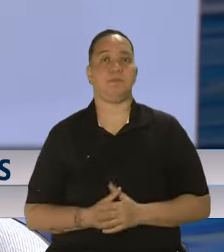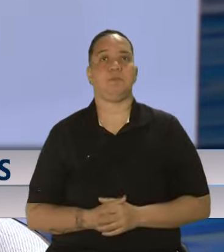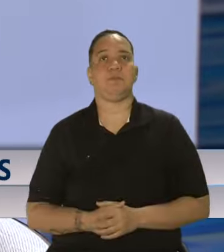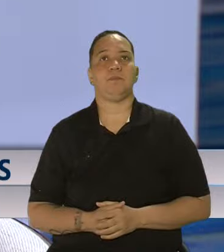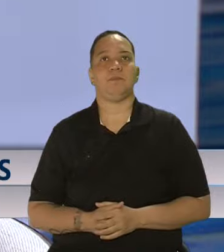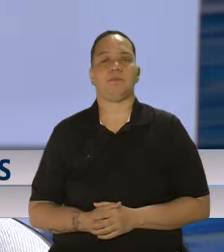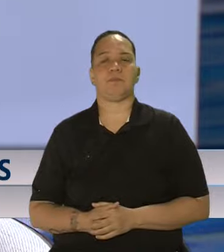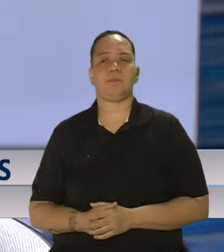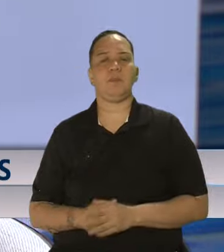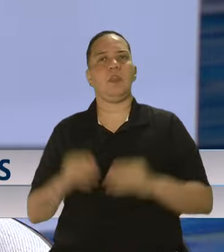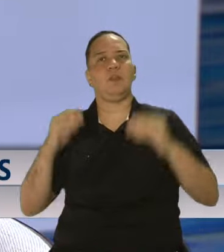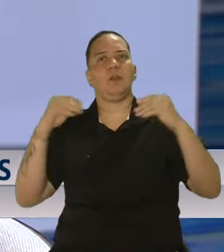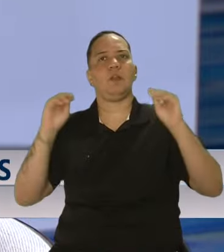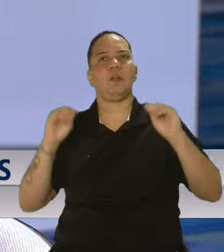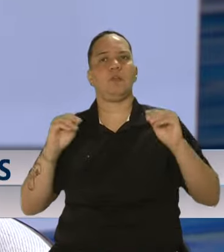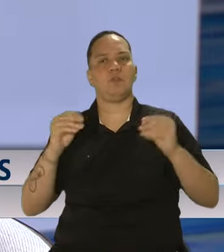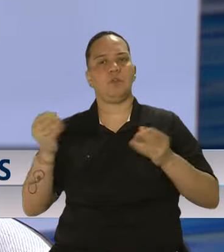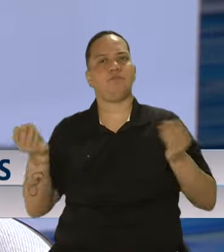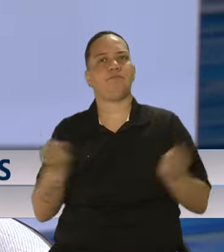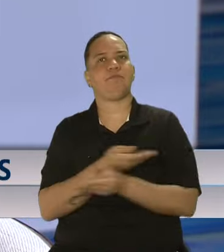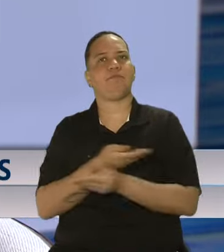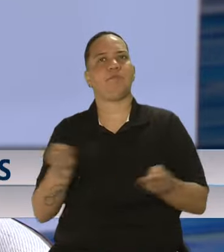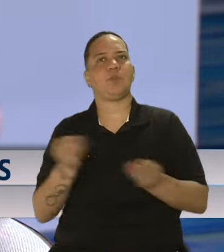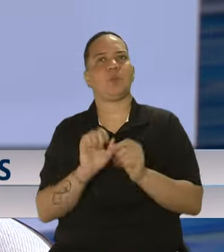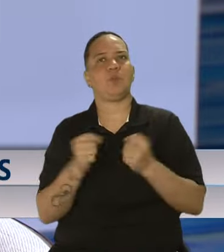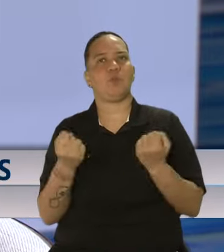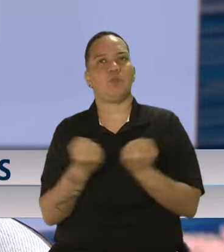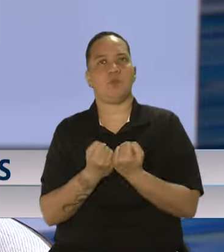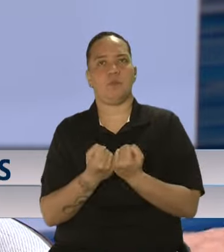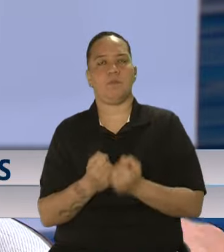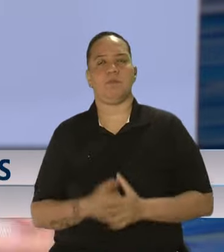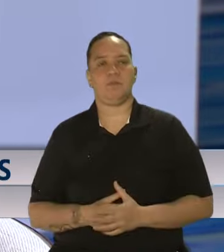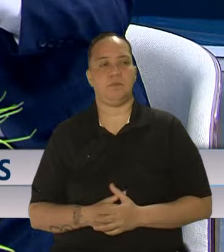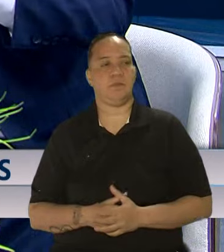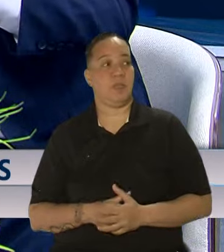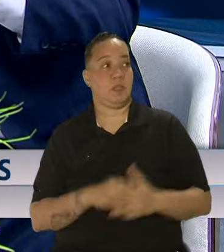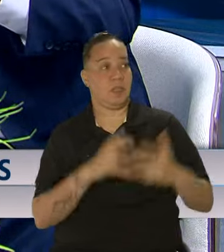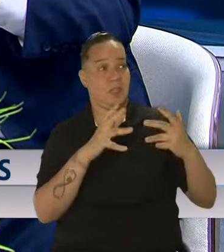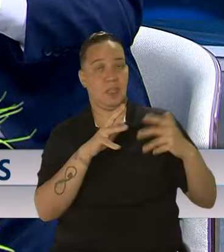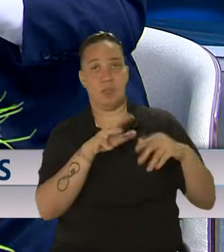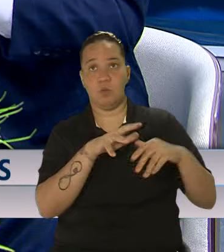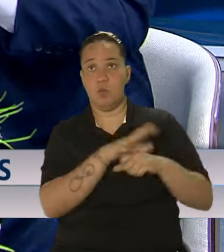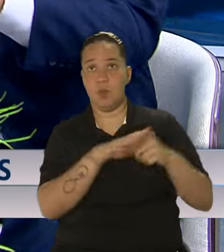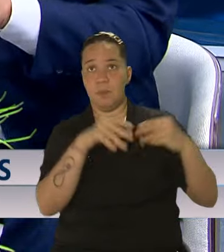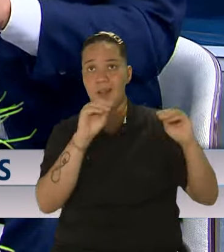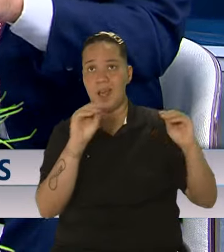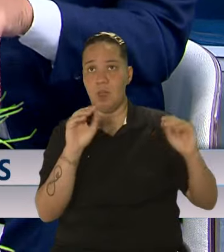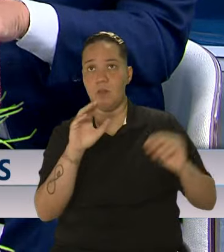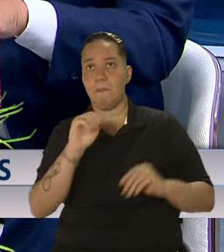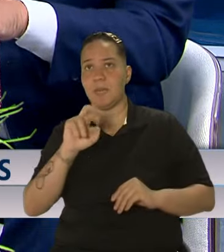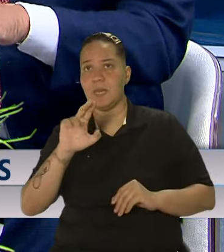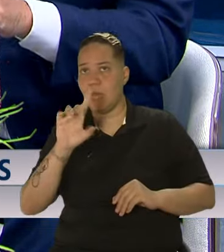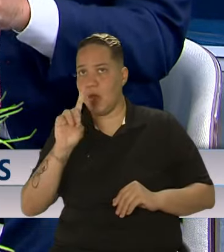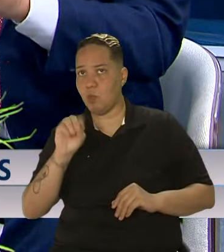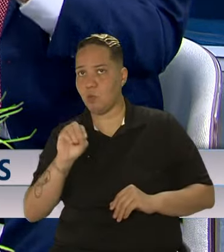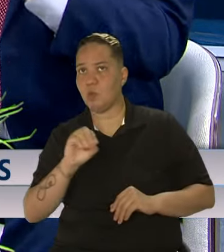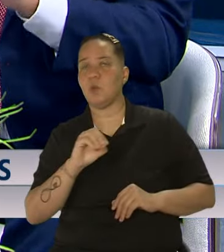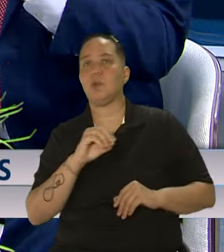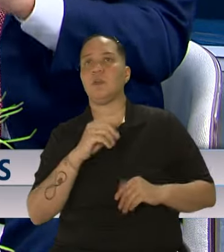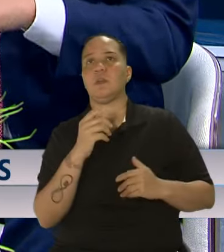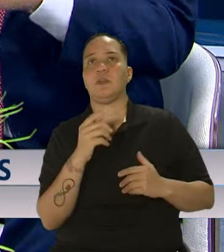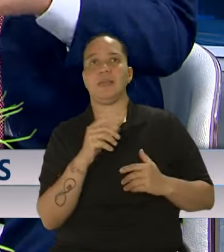que el mercado siempre va a estar en interacción con la sociedad en y Y estos mercados sobre todo el de Estados Unidos y vamos a nivel internacional pueden